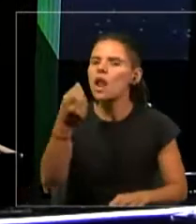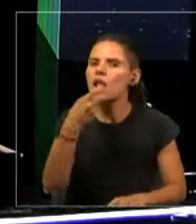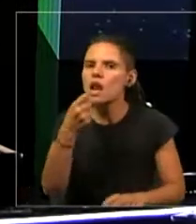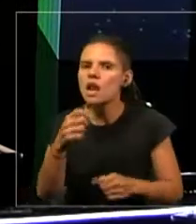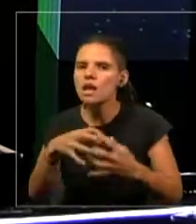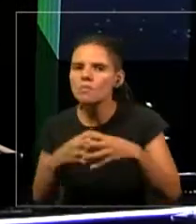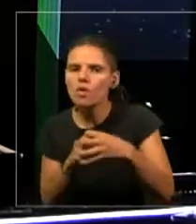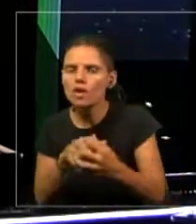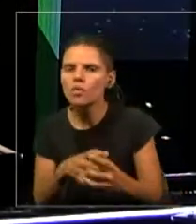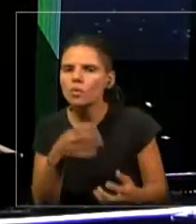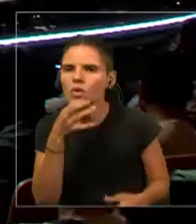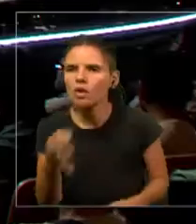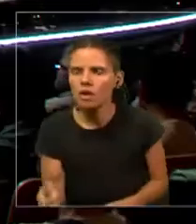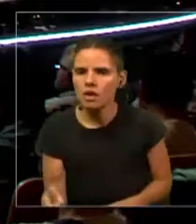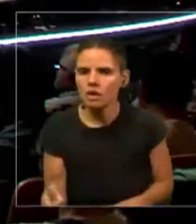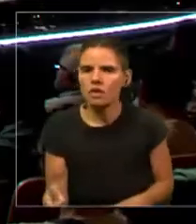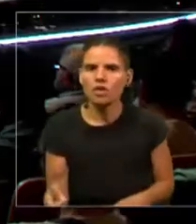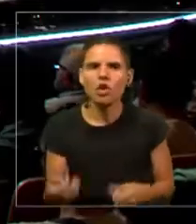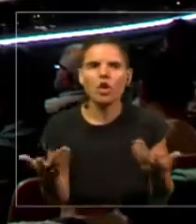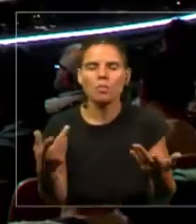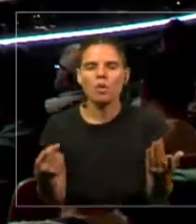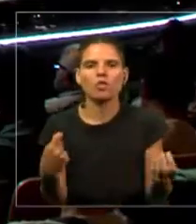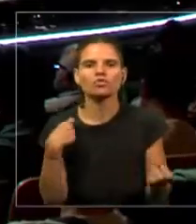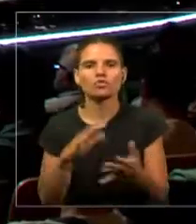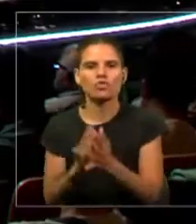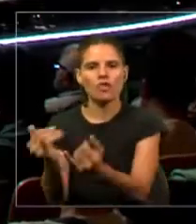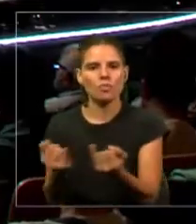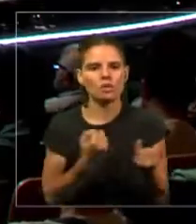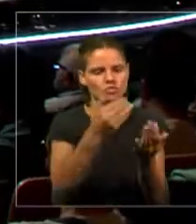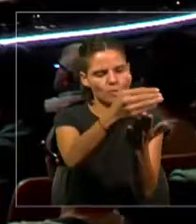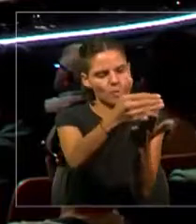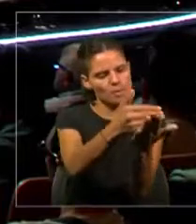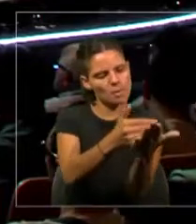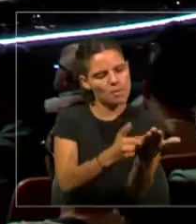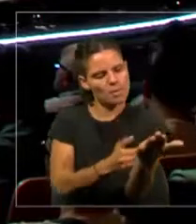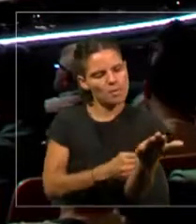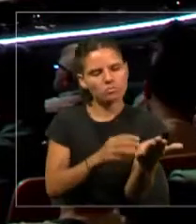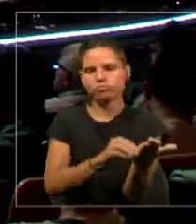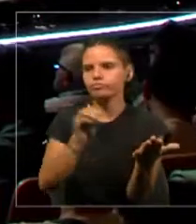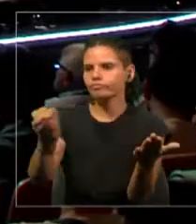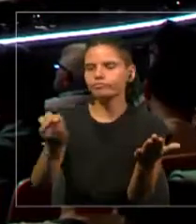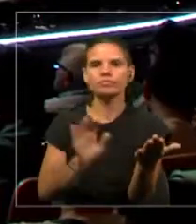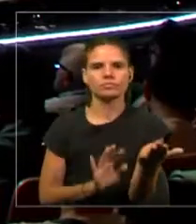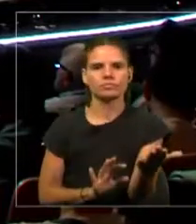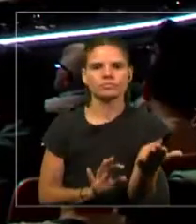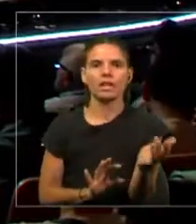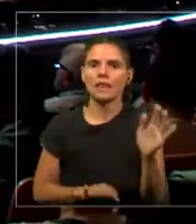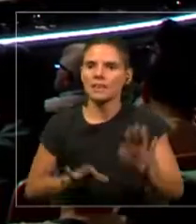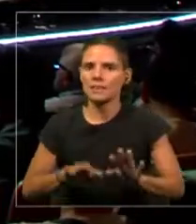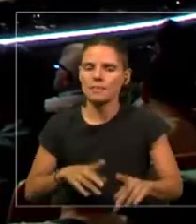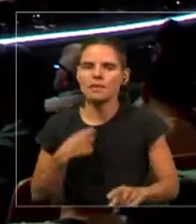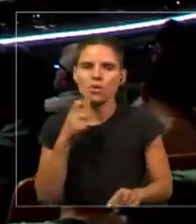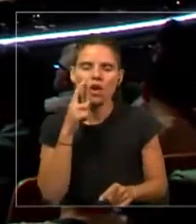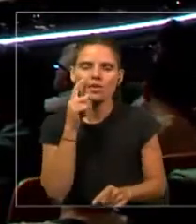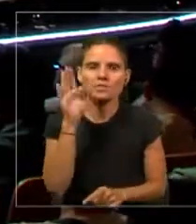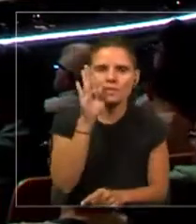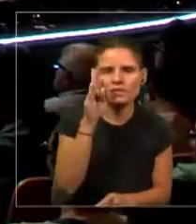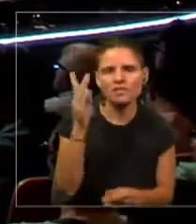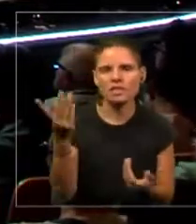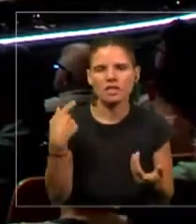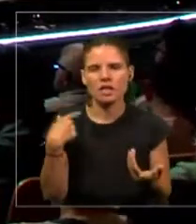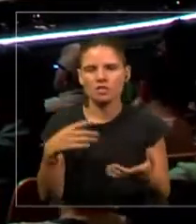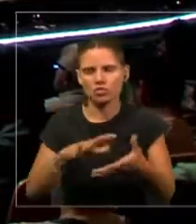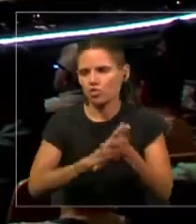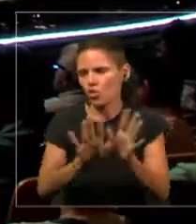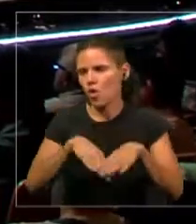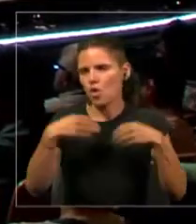los sistemas de datos, de bancos de datos. No ve uno cómo funciona. Hay una invisibilidad estructural. ¿Quién puede